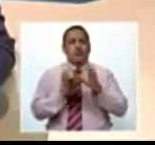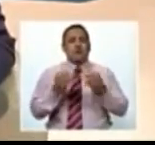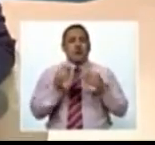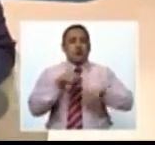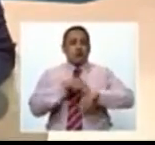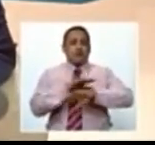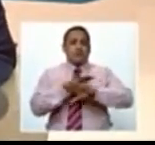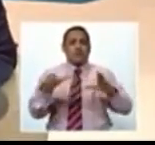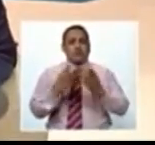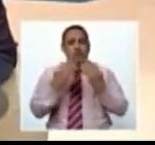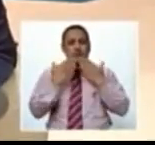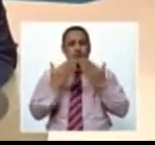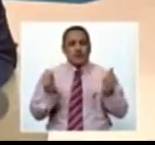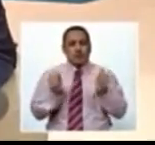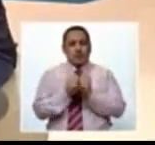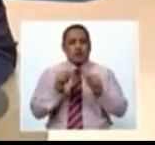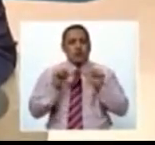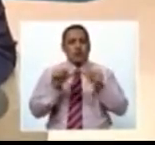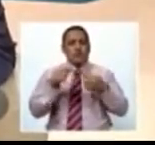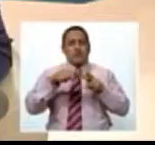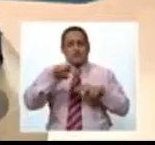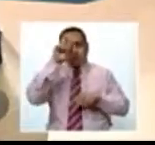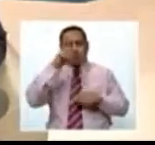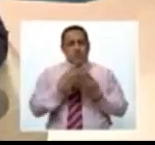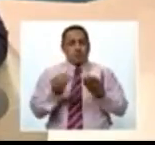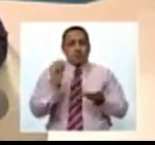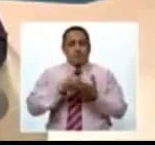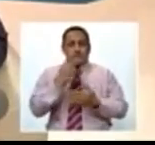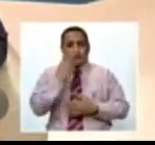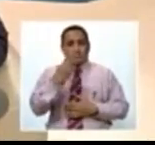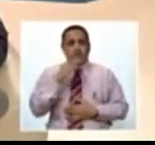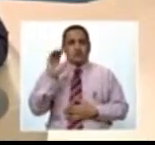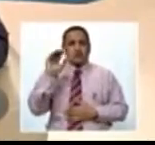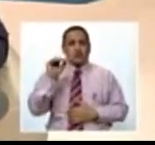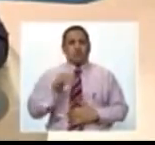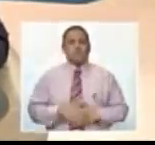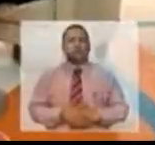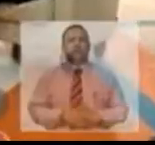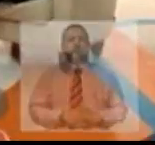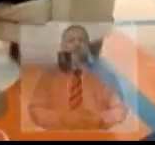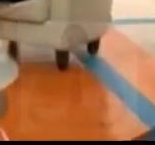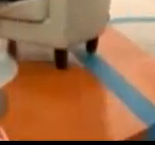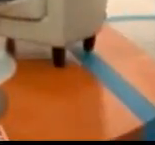eso llegamos al final. Gracias por haber estado con nosotros. Continúa en sintonía de TV Perú. Mucho más que ver. Chao.